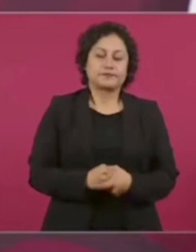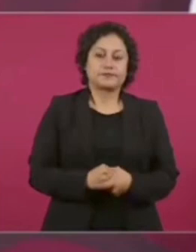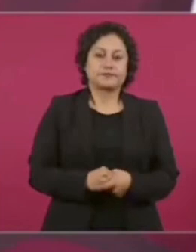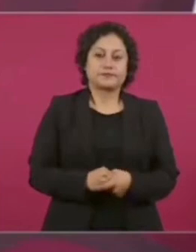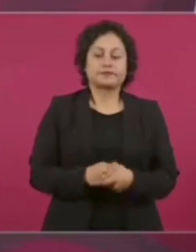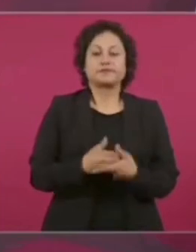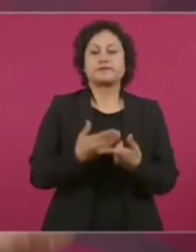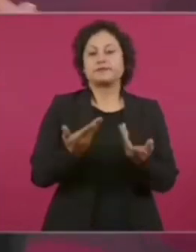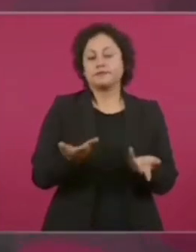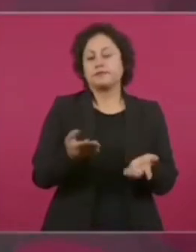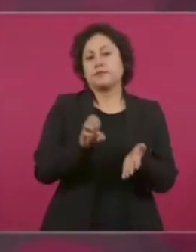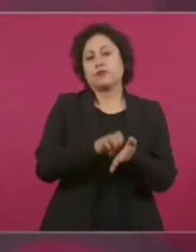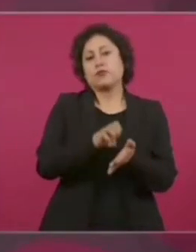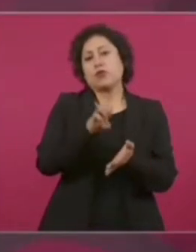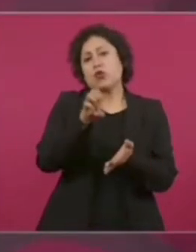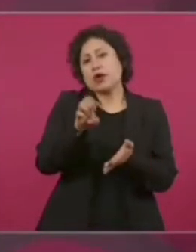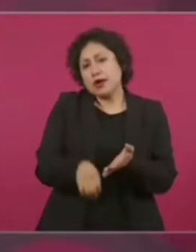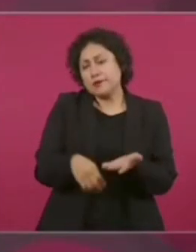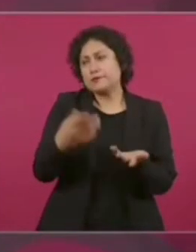a Saramago